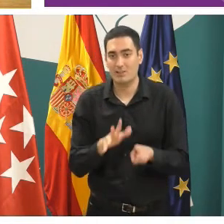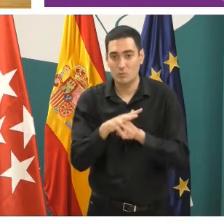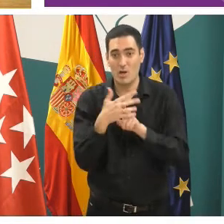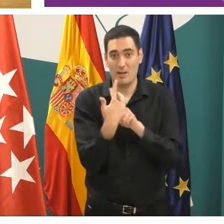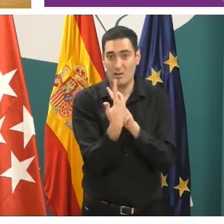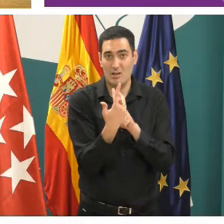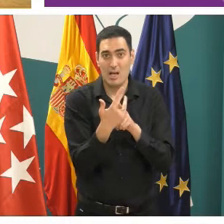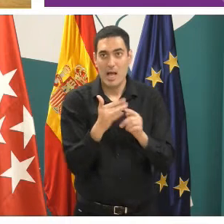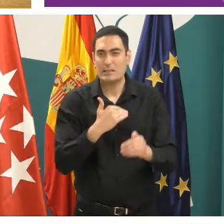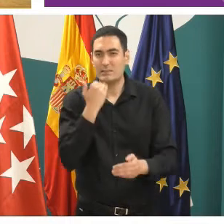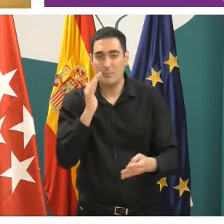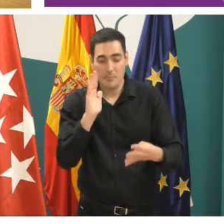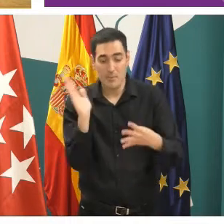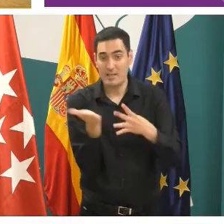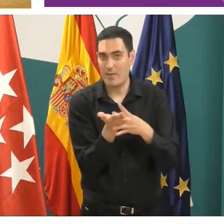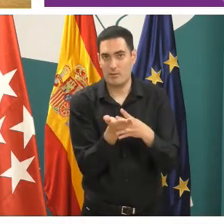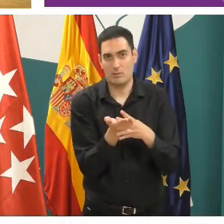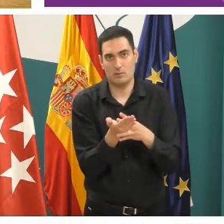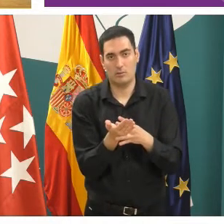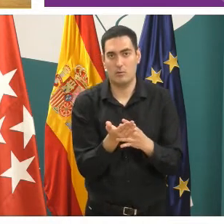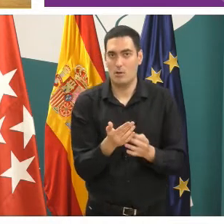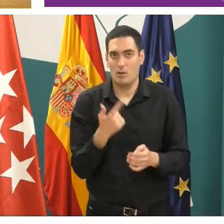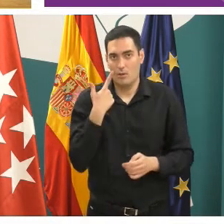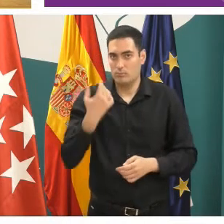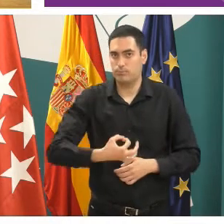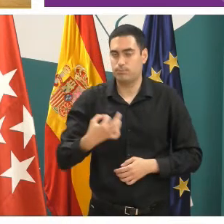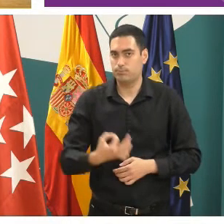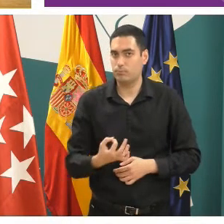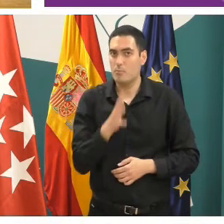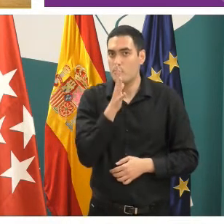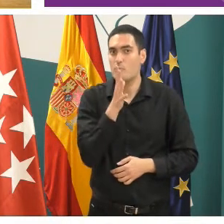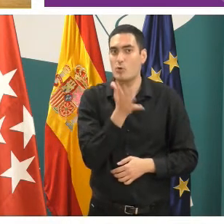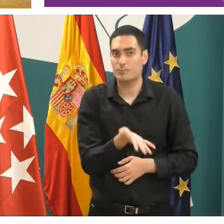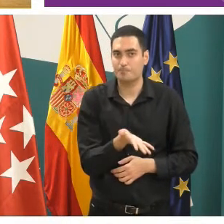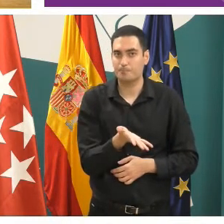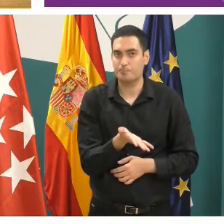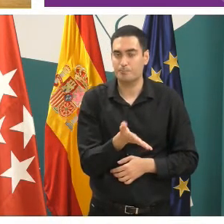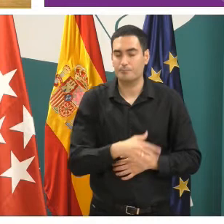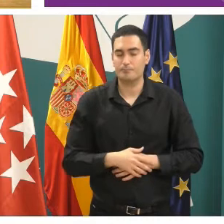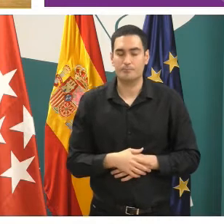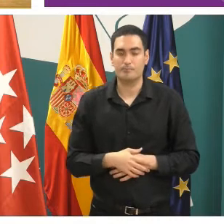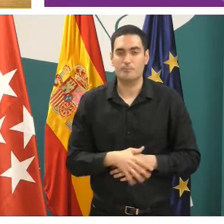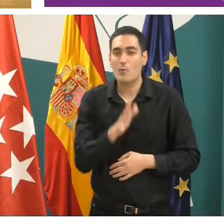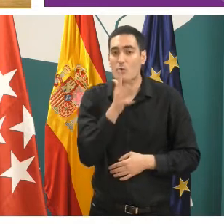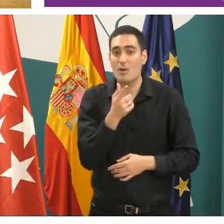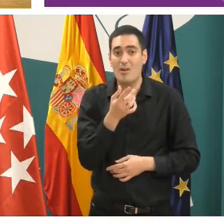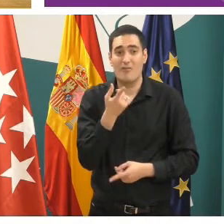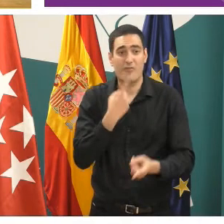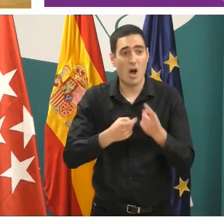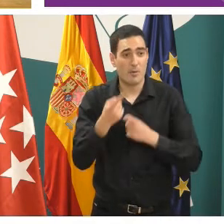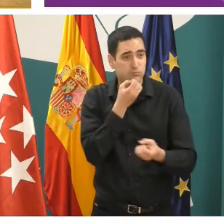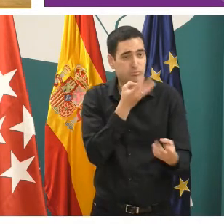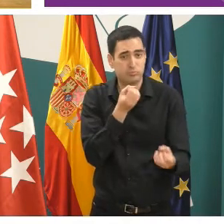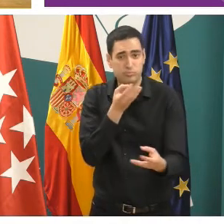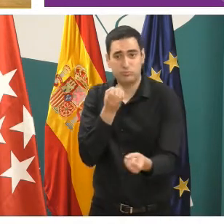el pronóstico vital está en juego. Por lo que estamos, yo creo que con esta información lo que nos damos cuenta